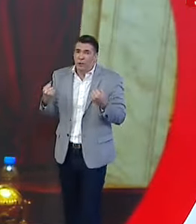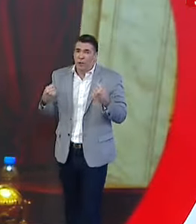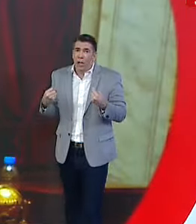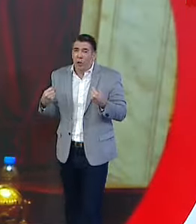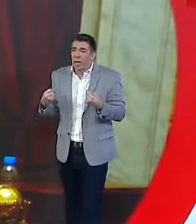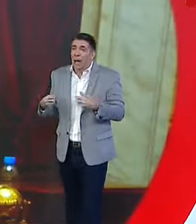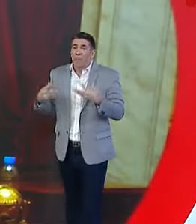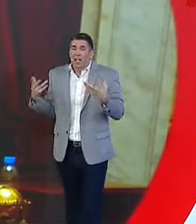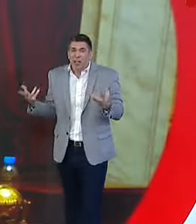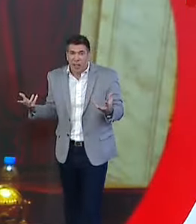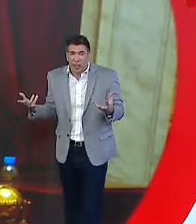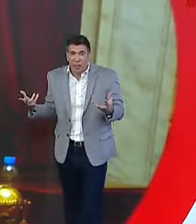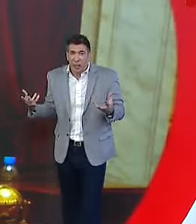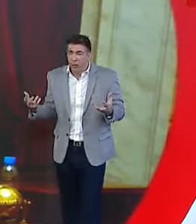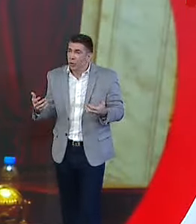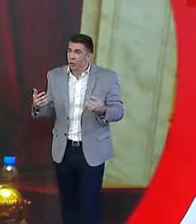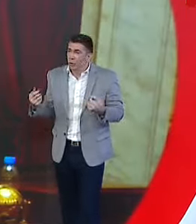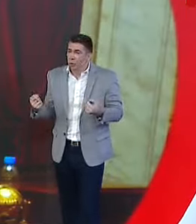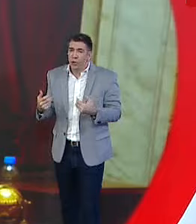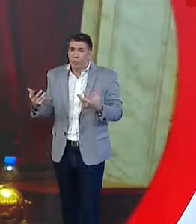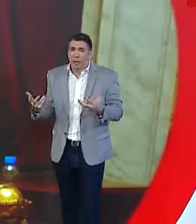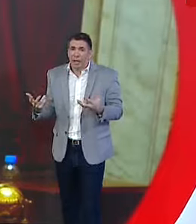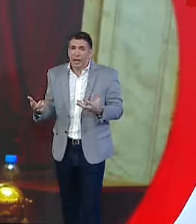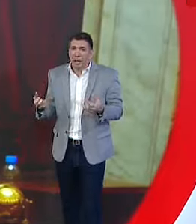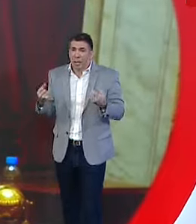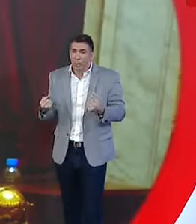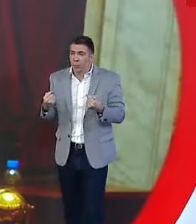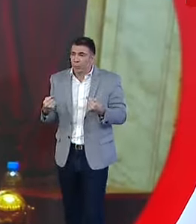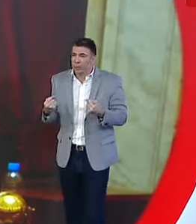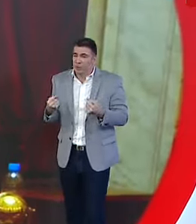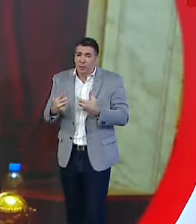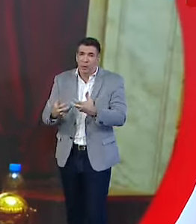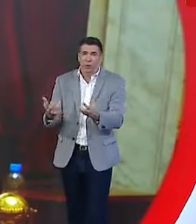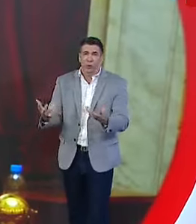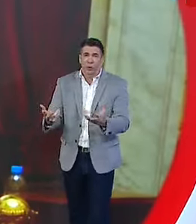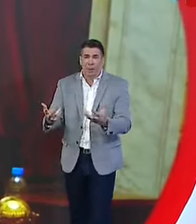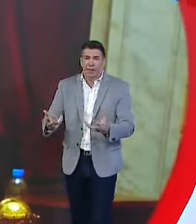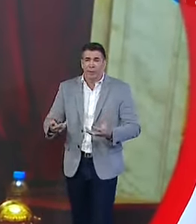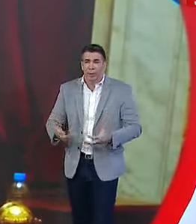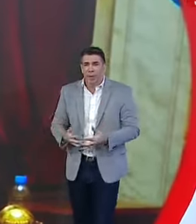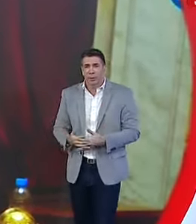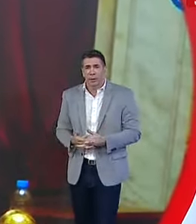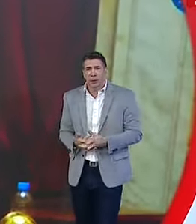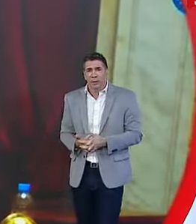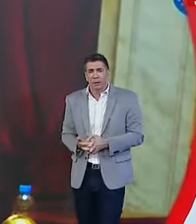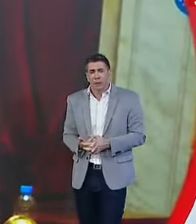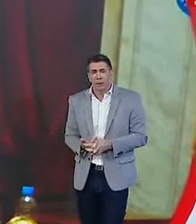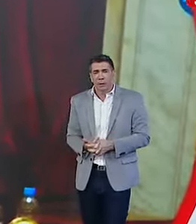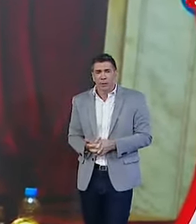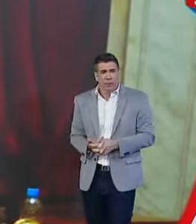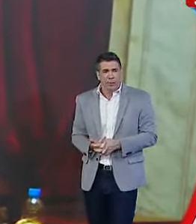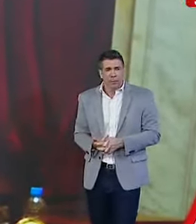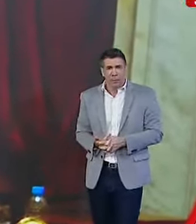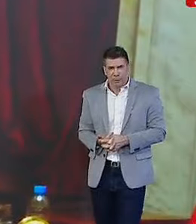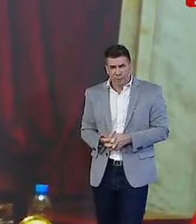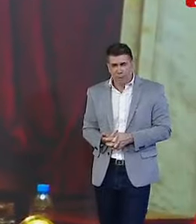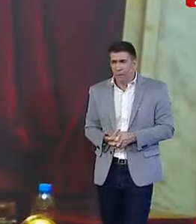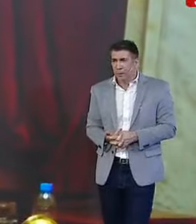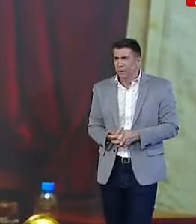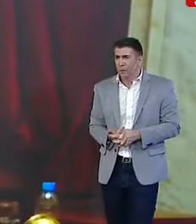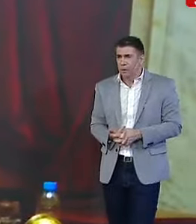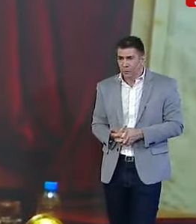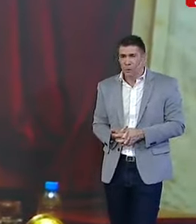puede decidir ahora a piacere, digo, con mucha arbitrariedad, el propio presidente en una situación de emergencia, ¿verdad? Exactamente, lo que decía Lusto, ¿cómo le